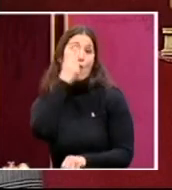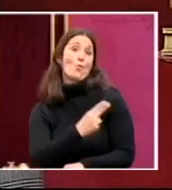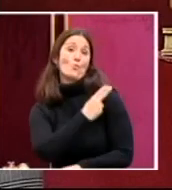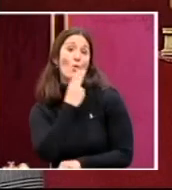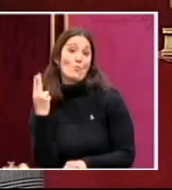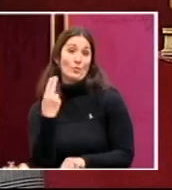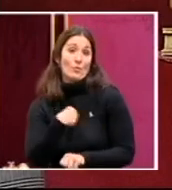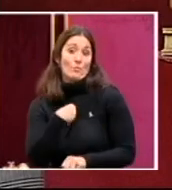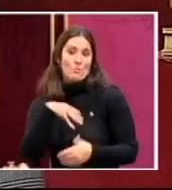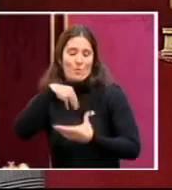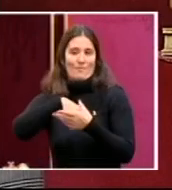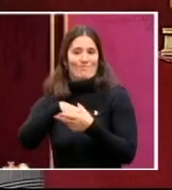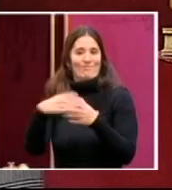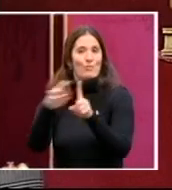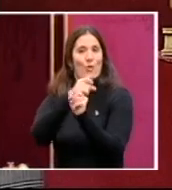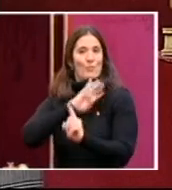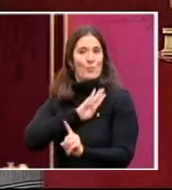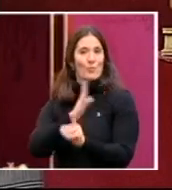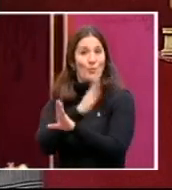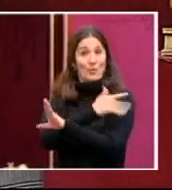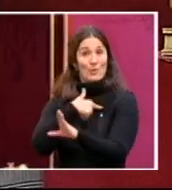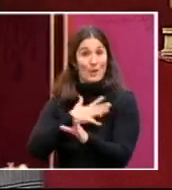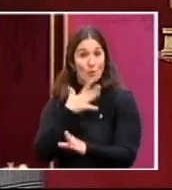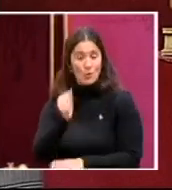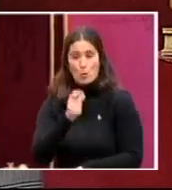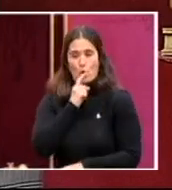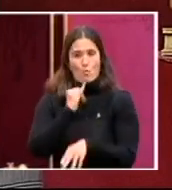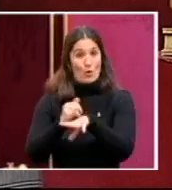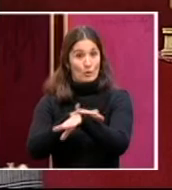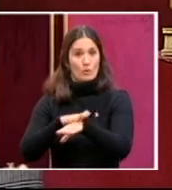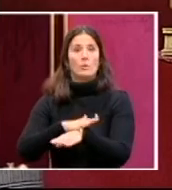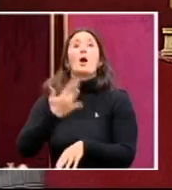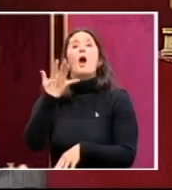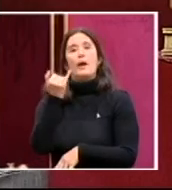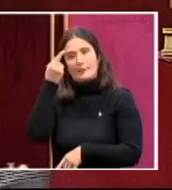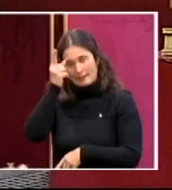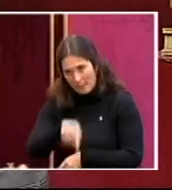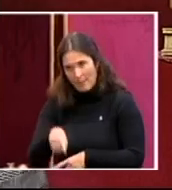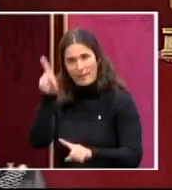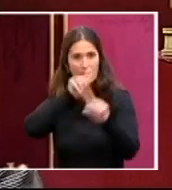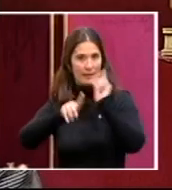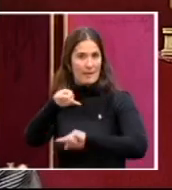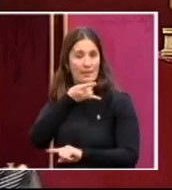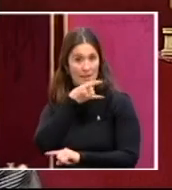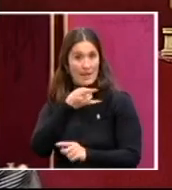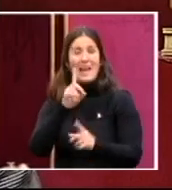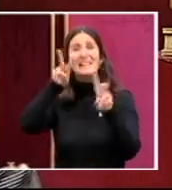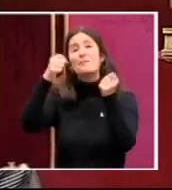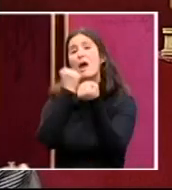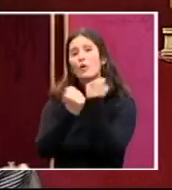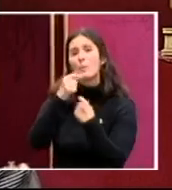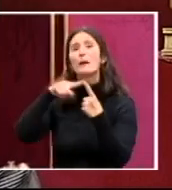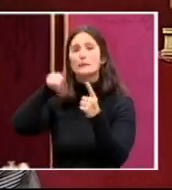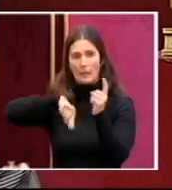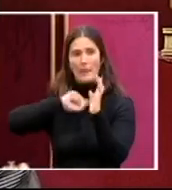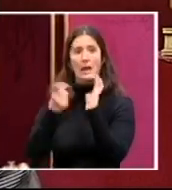que llegó el propio Ayuntamiento como institución, también ha habido dificultades, no solo económicas, sino también